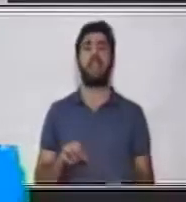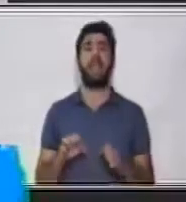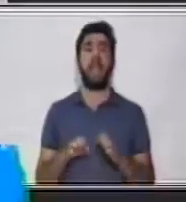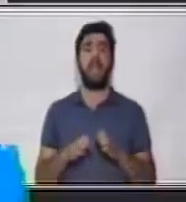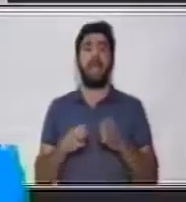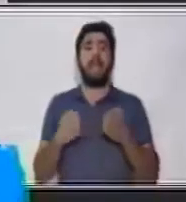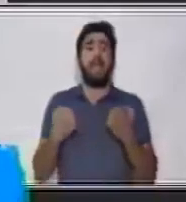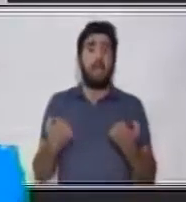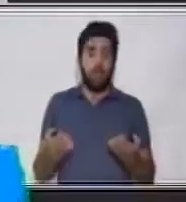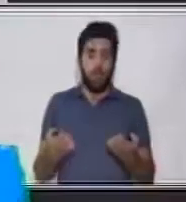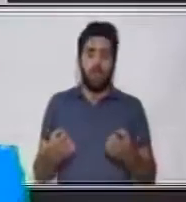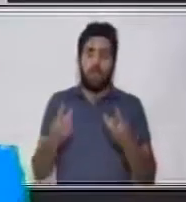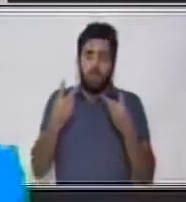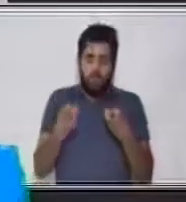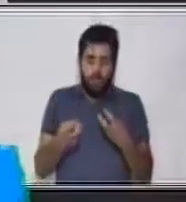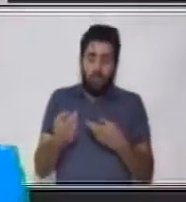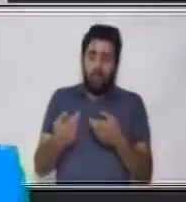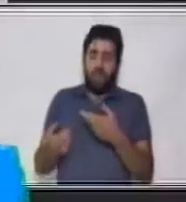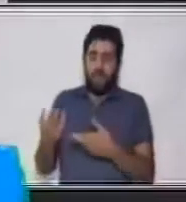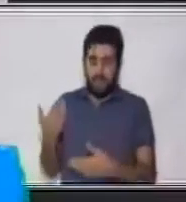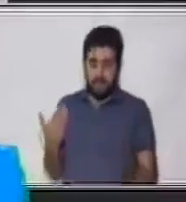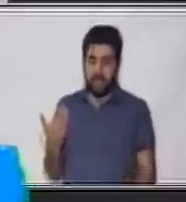Entonces, recapitulando,